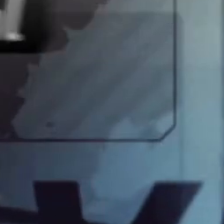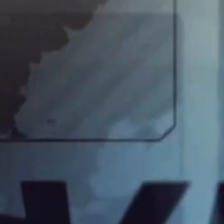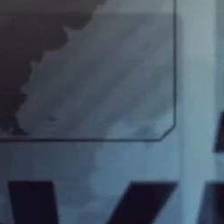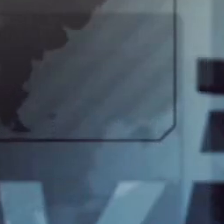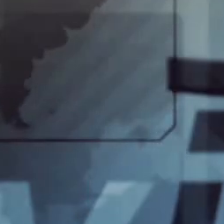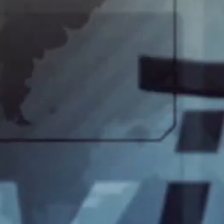volvemos